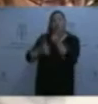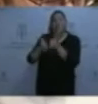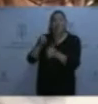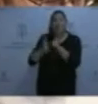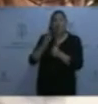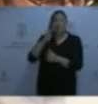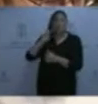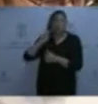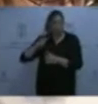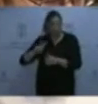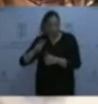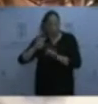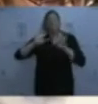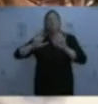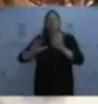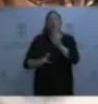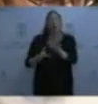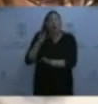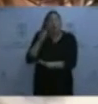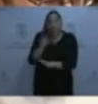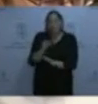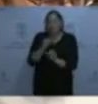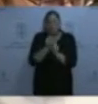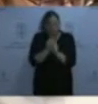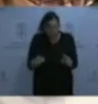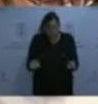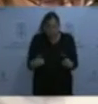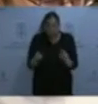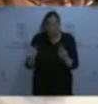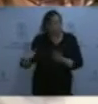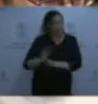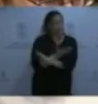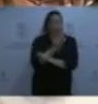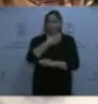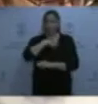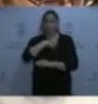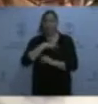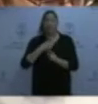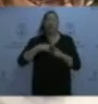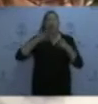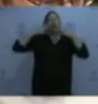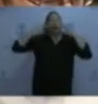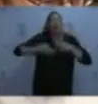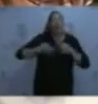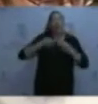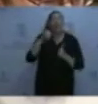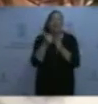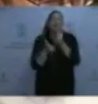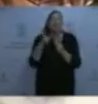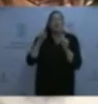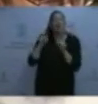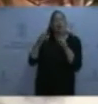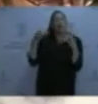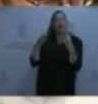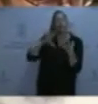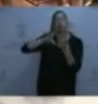etcétera. Pero hay una cuestión de fondo que no podemos dejar pasar y es manifestar cuál es la verdadera cara de las reválidas, que no es otra que la de la propia